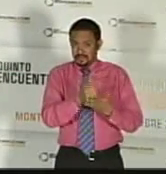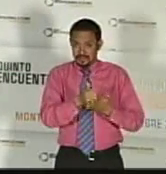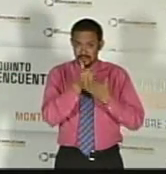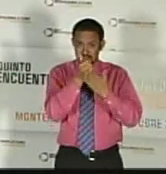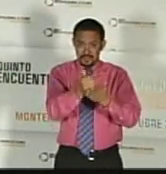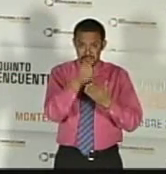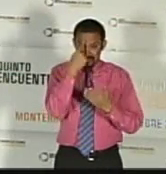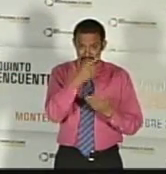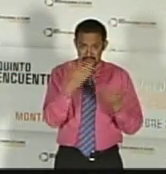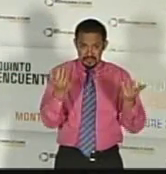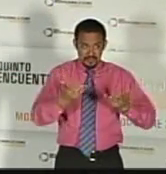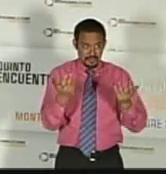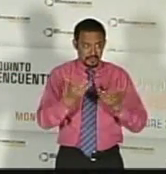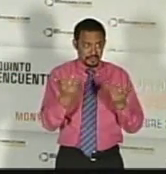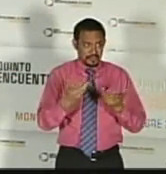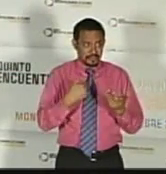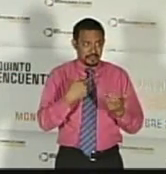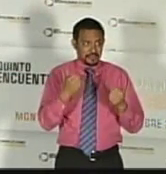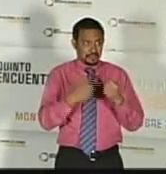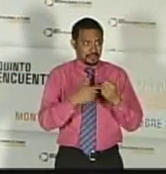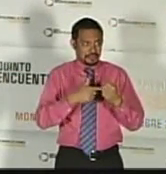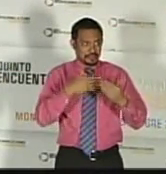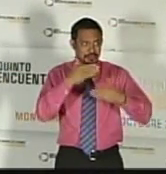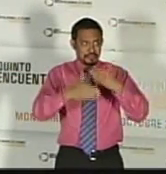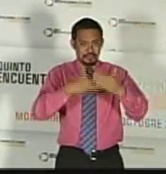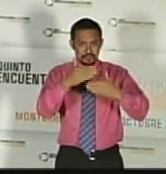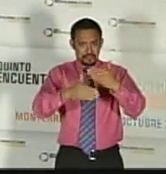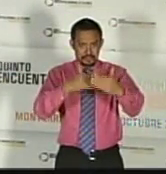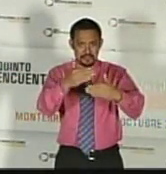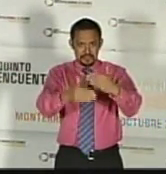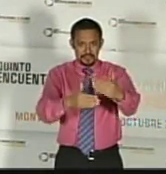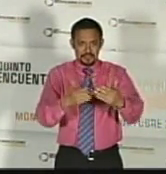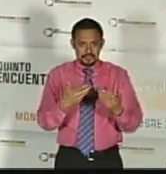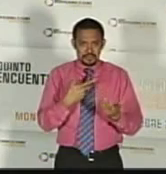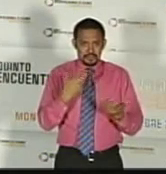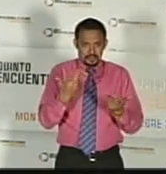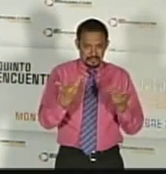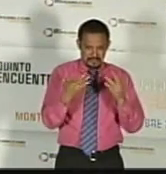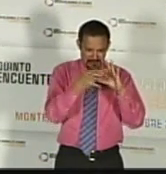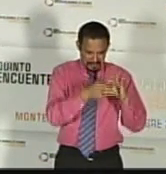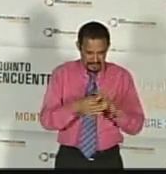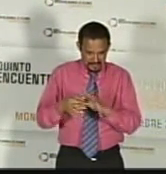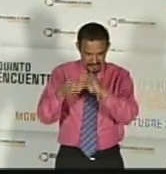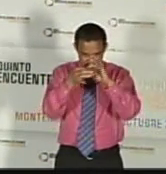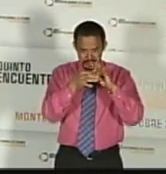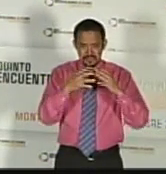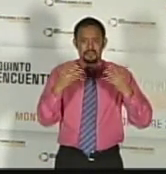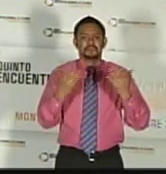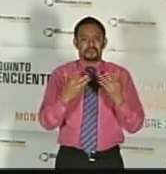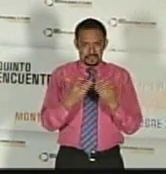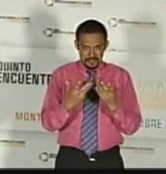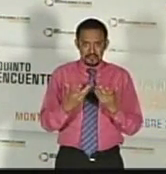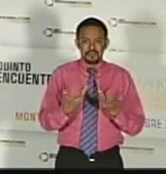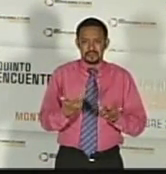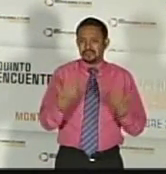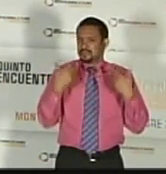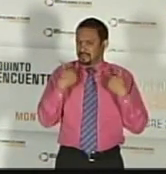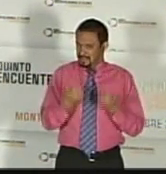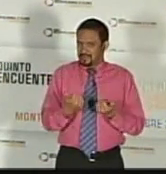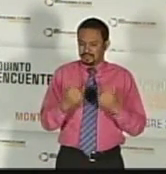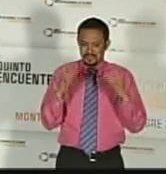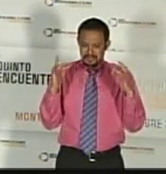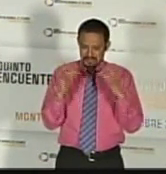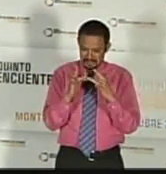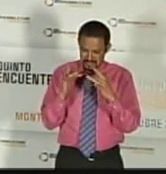crear un proceso educativo que comience en el Internet, que sea capaz de entender, conectar